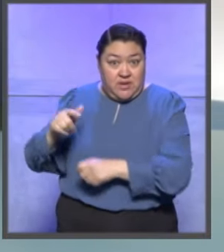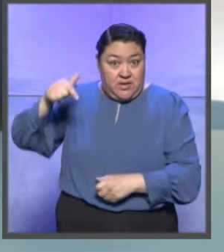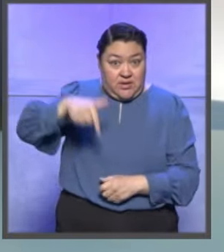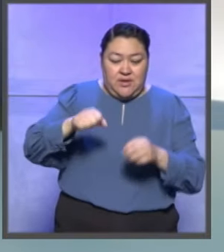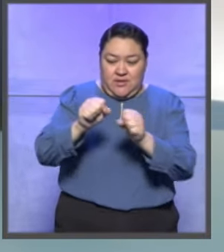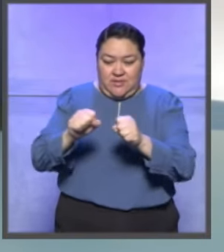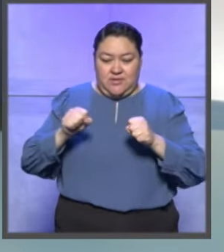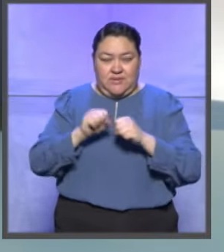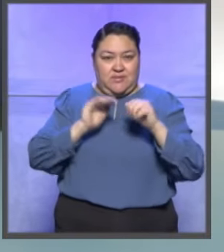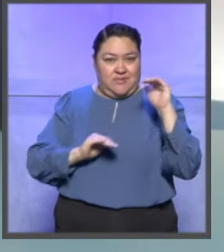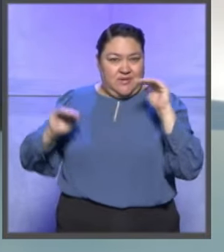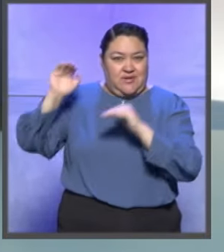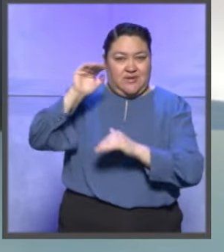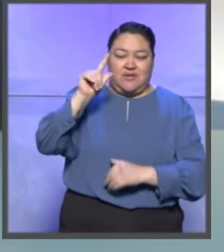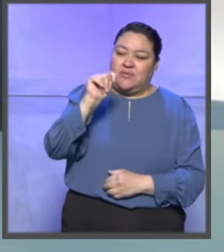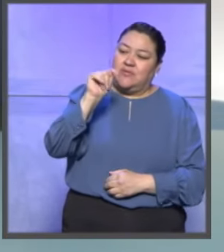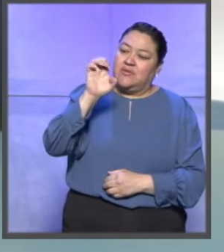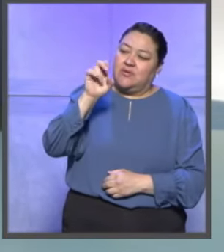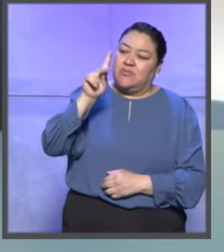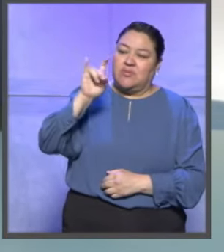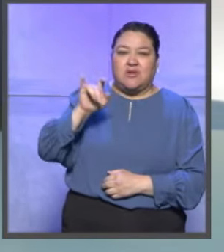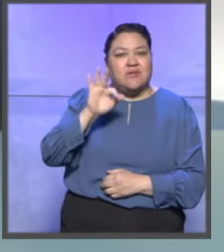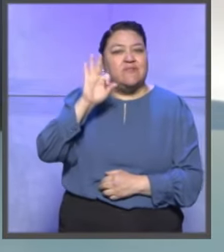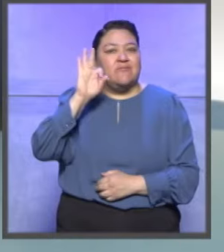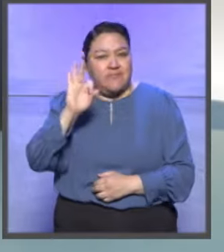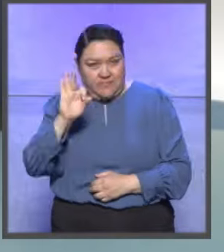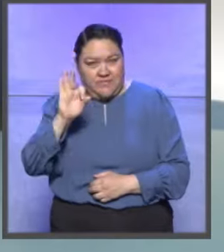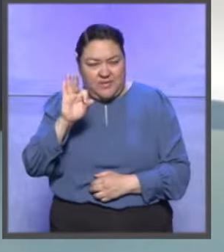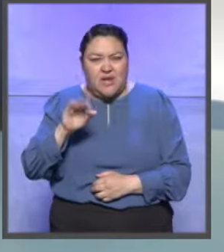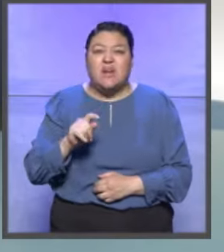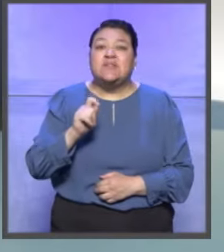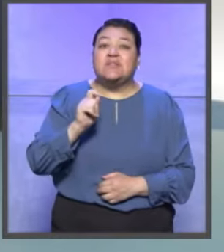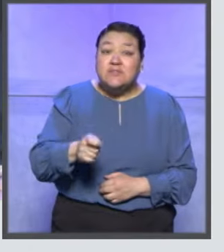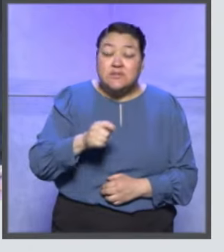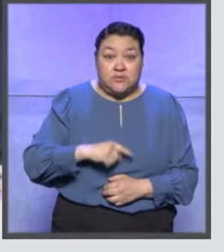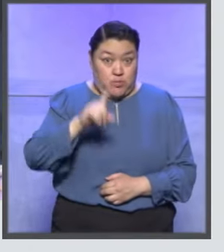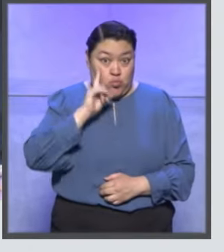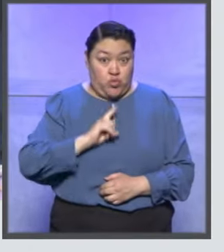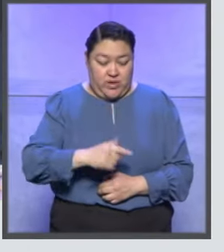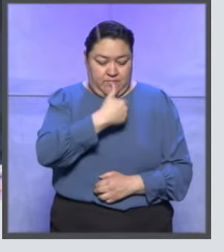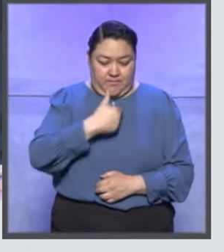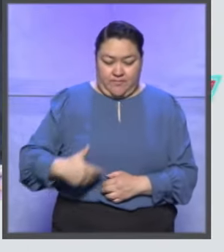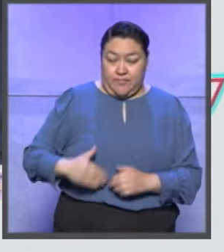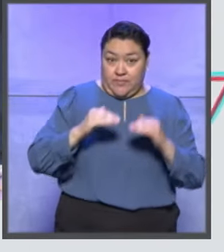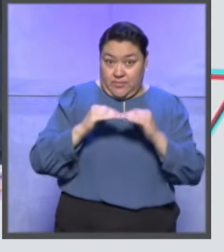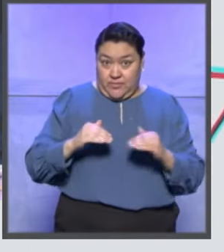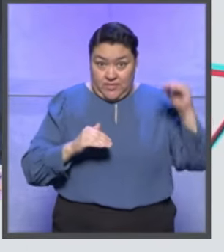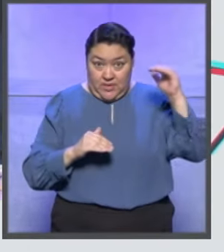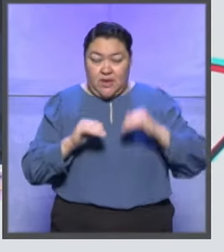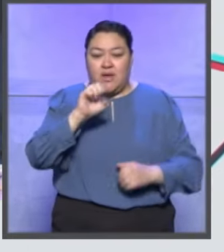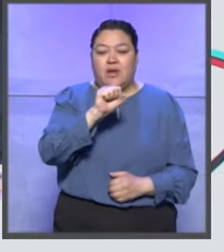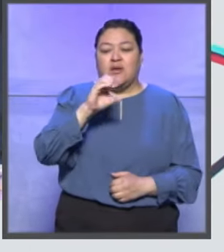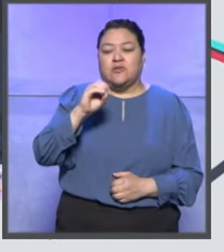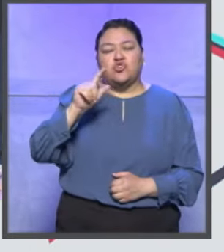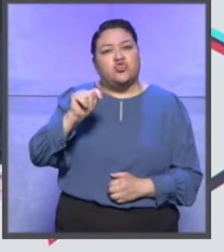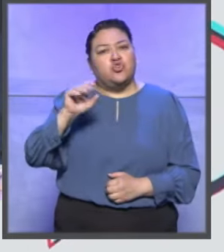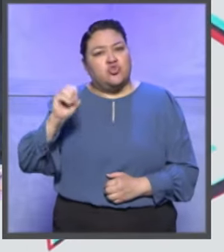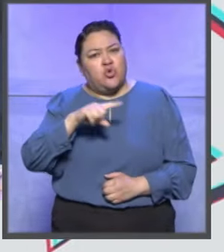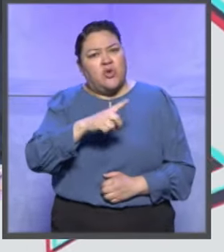cierto, aquí en la Sala Superior del Tribunal Electoral del Poder Judicial de la Federación, la magistrada presidenta Mónica